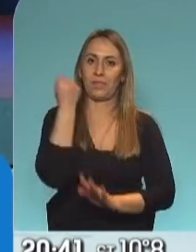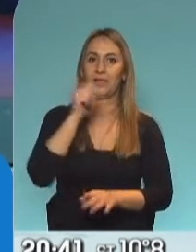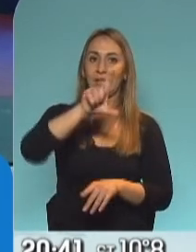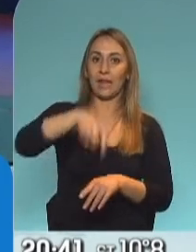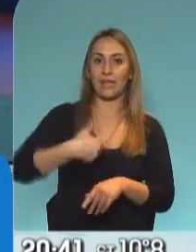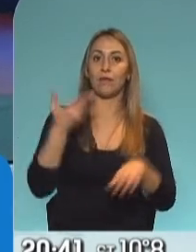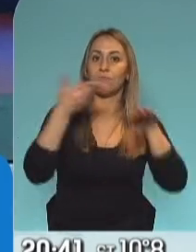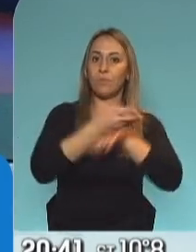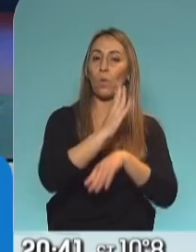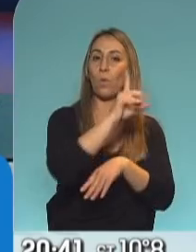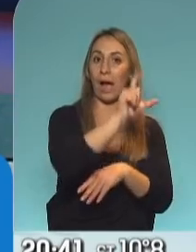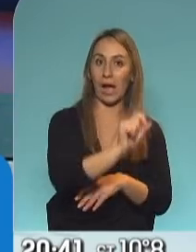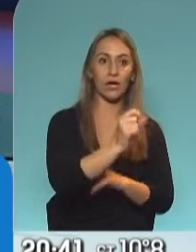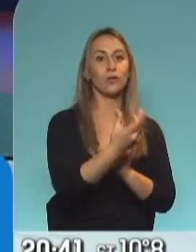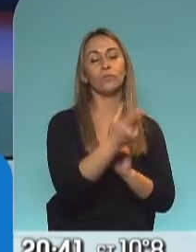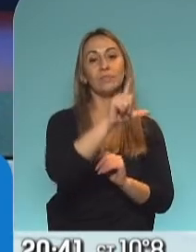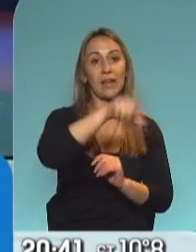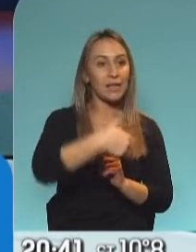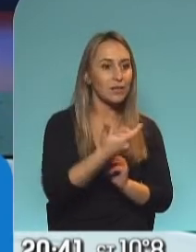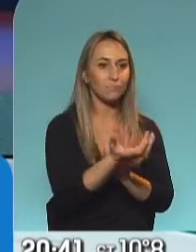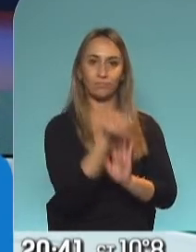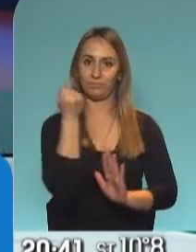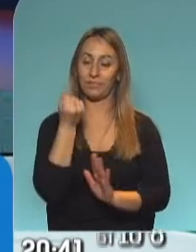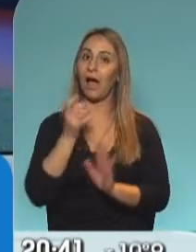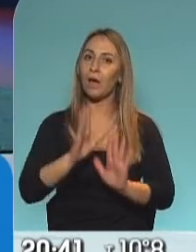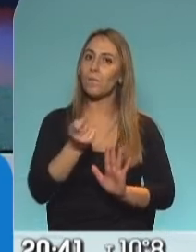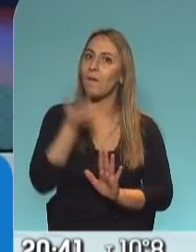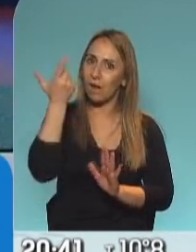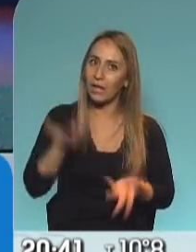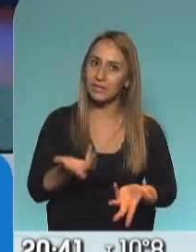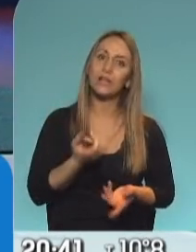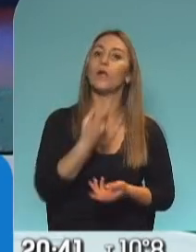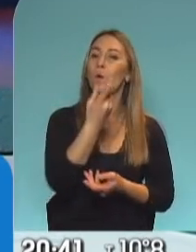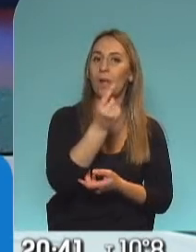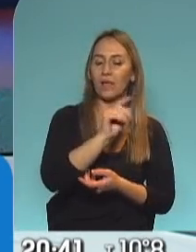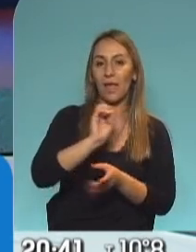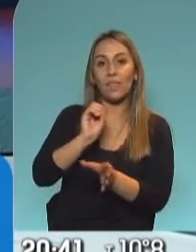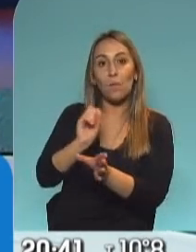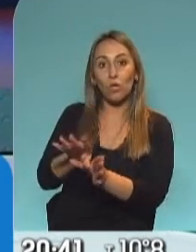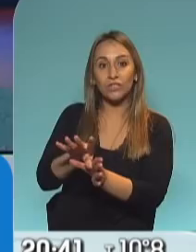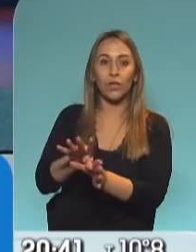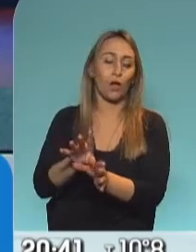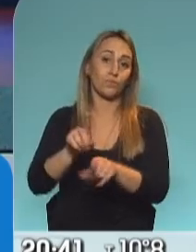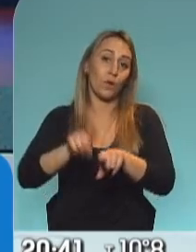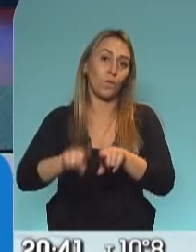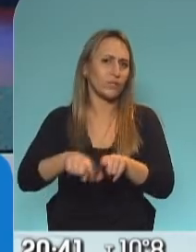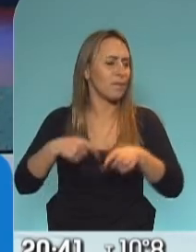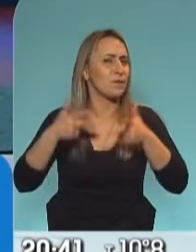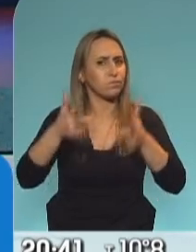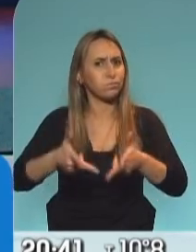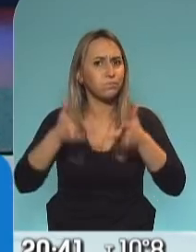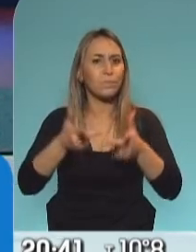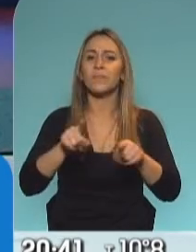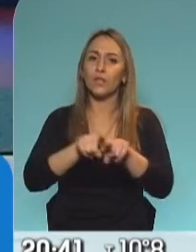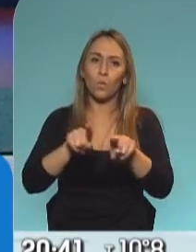retirar en el banco. Así que ahora es mucho más fácil, porque el día que esté depositado el dinero, que obviamente, como siempre decimos y como hizo en el